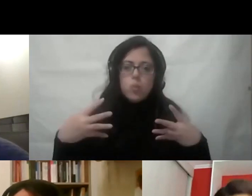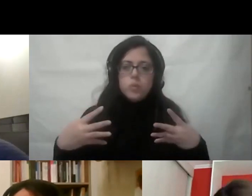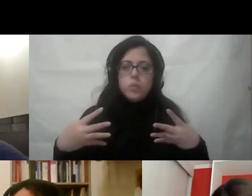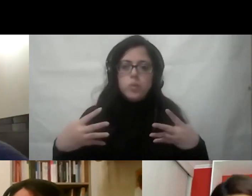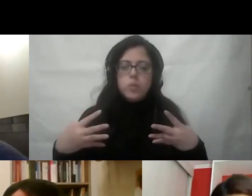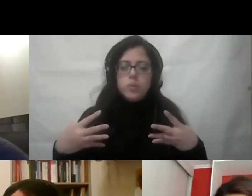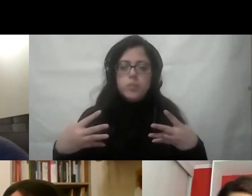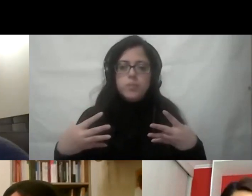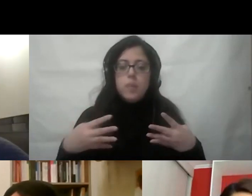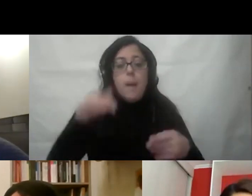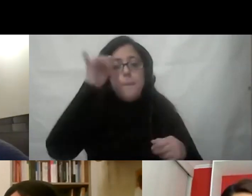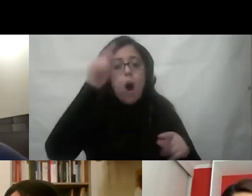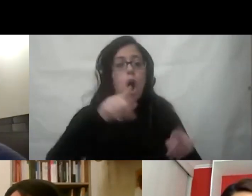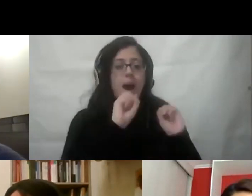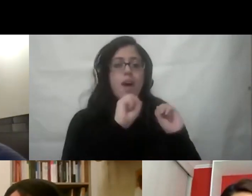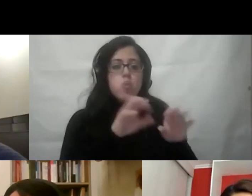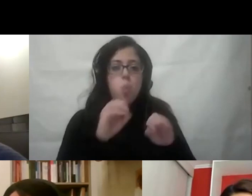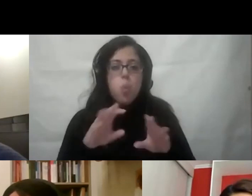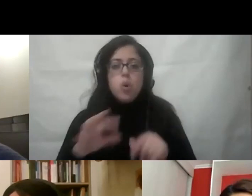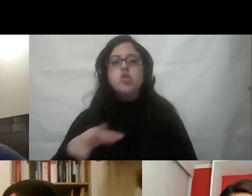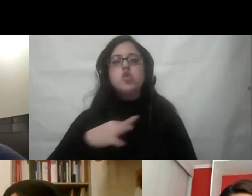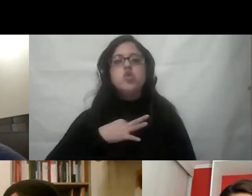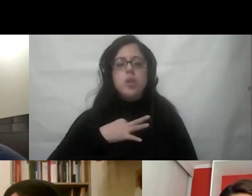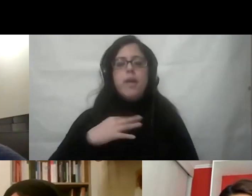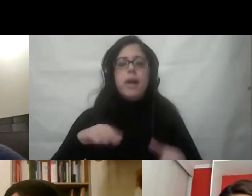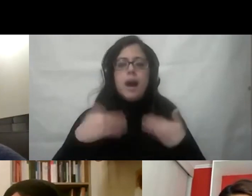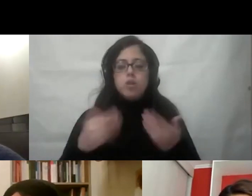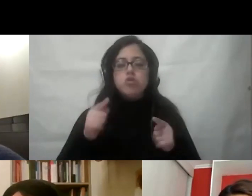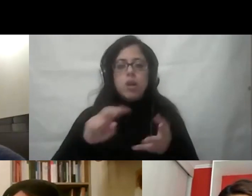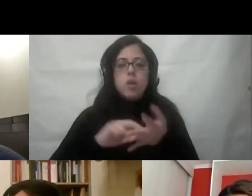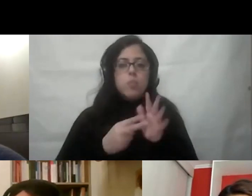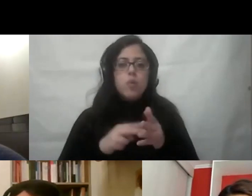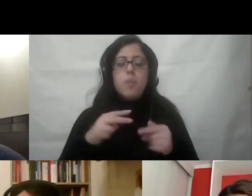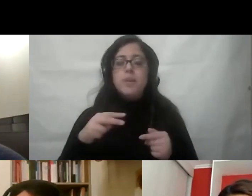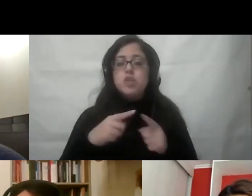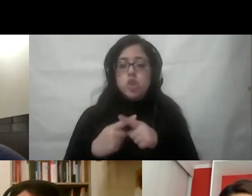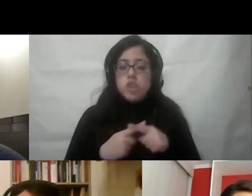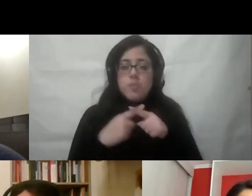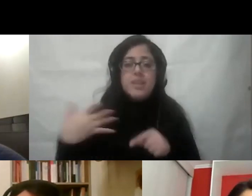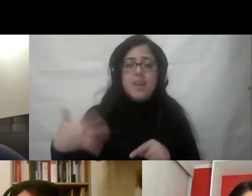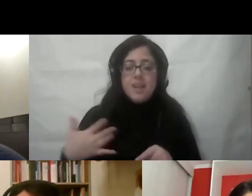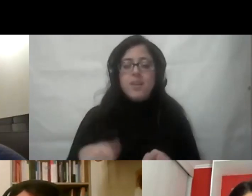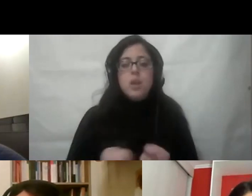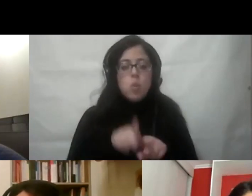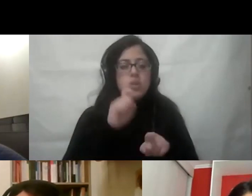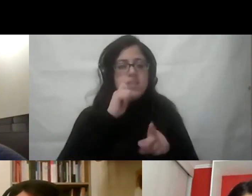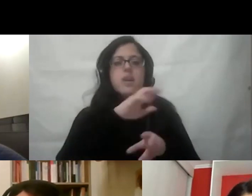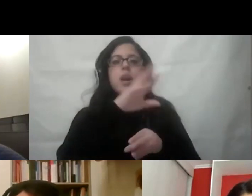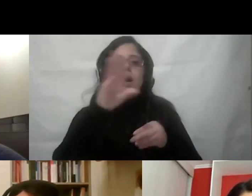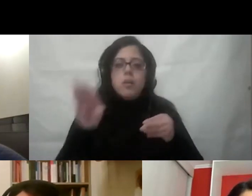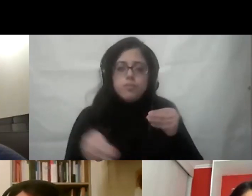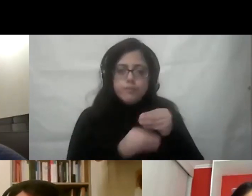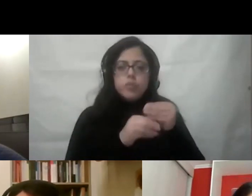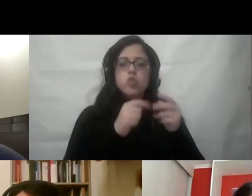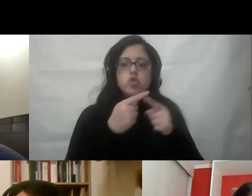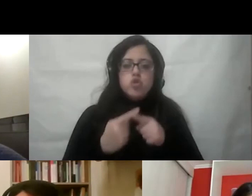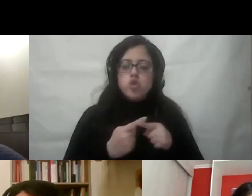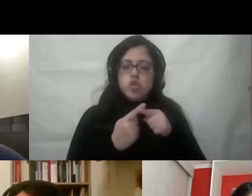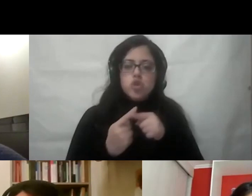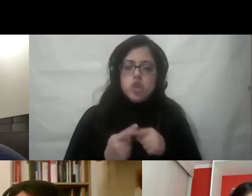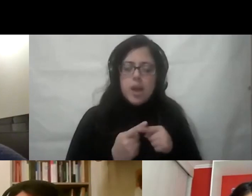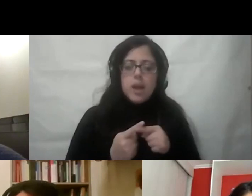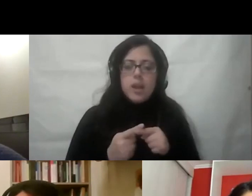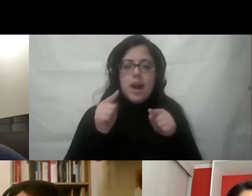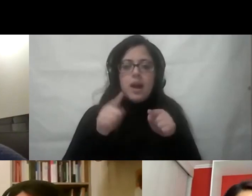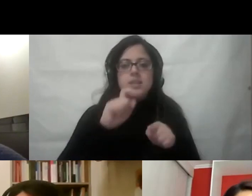Educación ciudadana, perdón. Por tanto, los problemas socialmente relevantes tienen que estar en un contexto obviamente social. El contexto social tiene que ver con